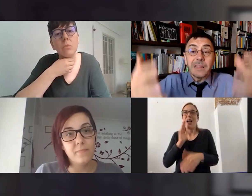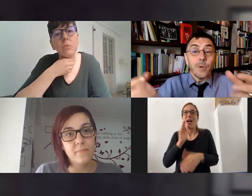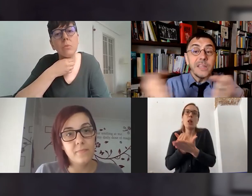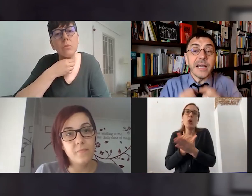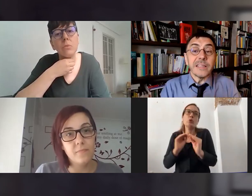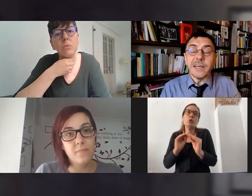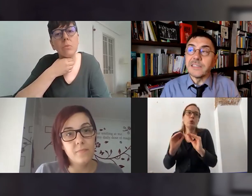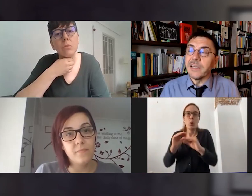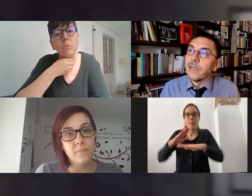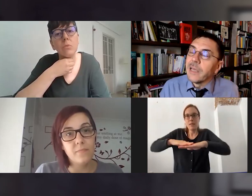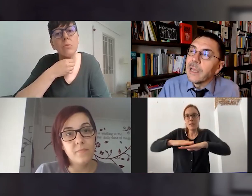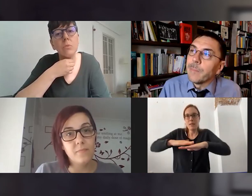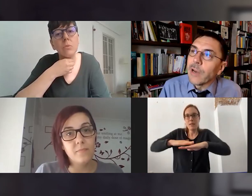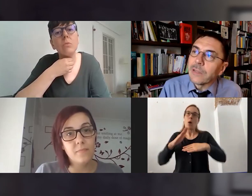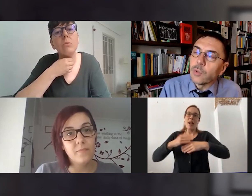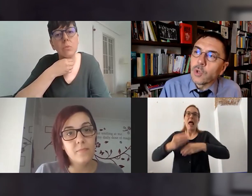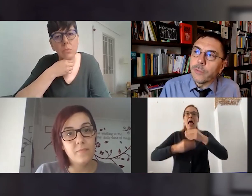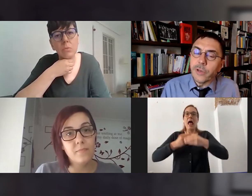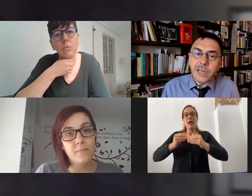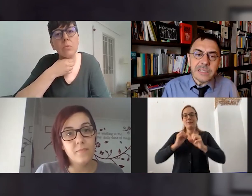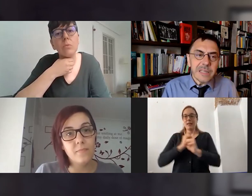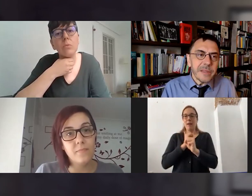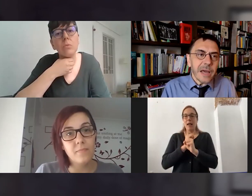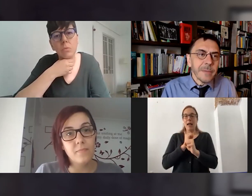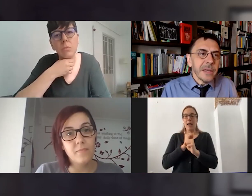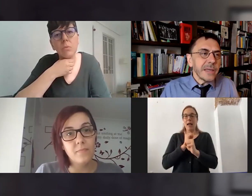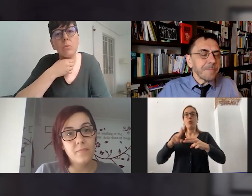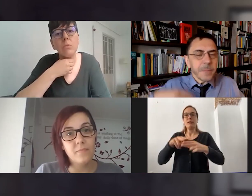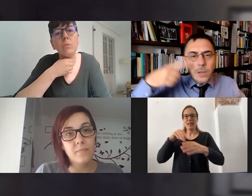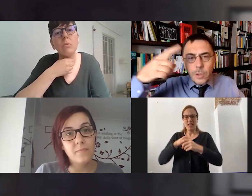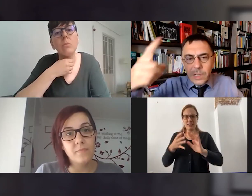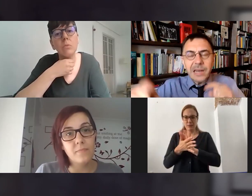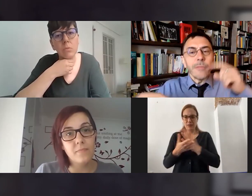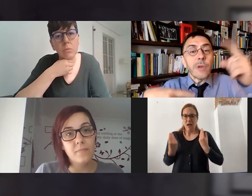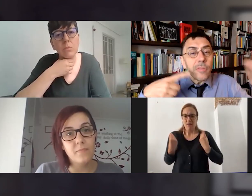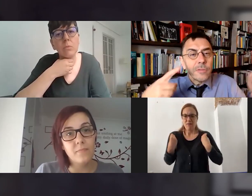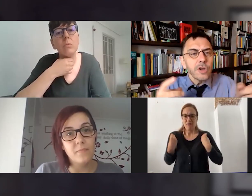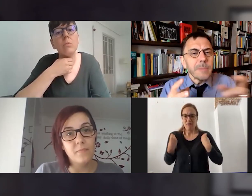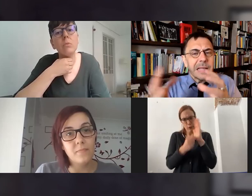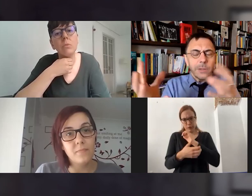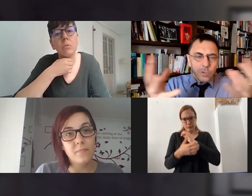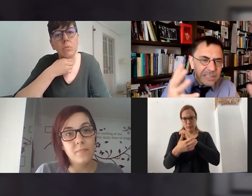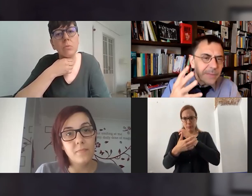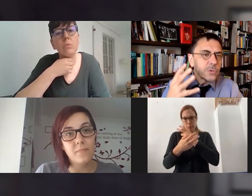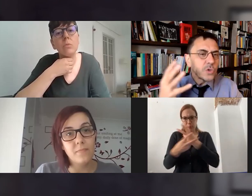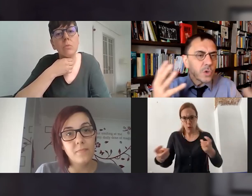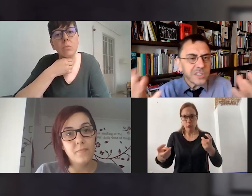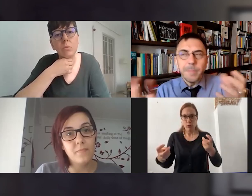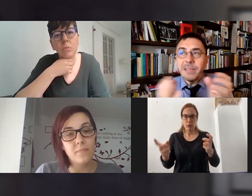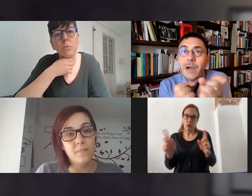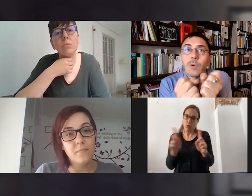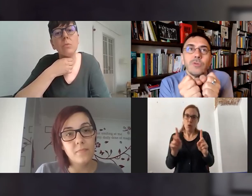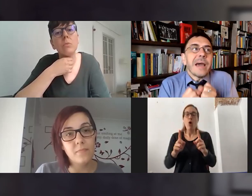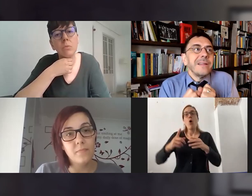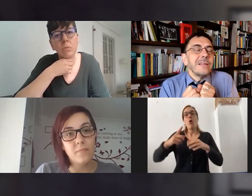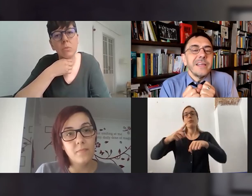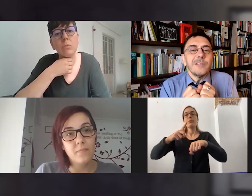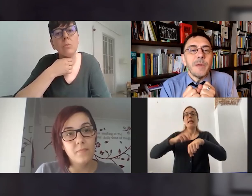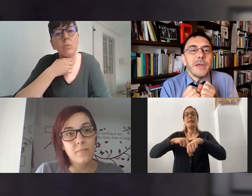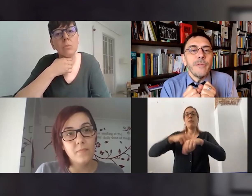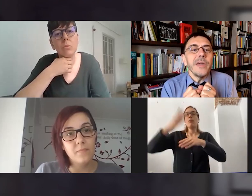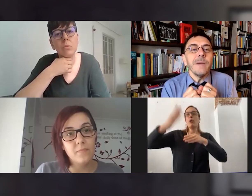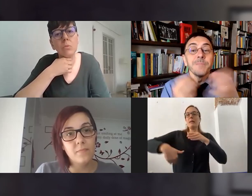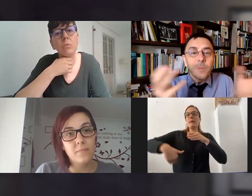ser que para hacer política tengas que empeorar tus condiciones de vida. La duración de los mandatos, con esa discusión siempre ya, cuando la gente